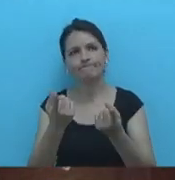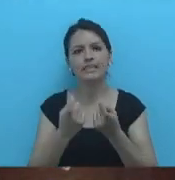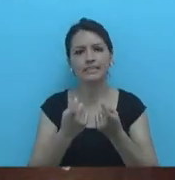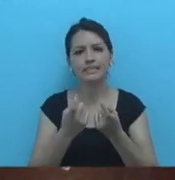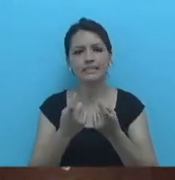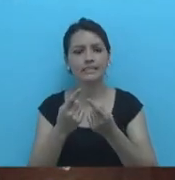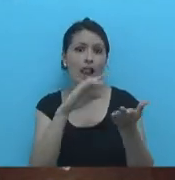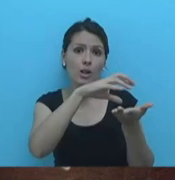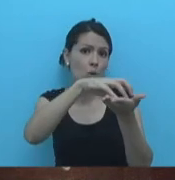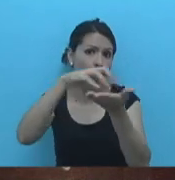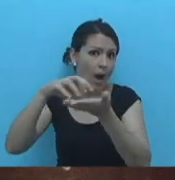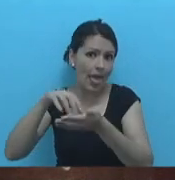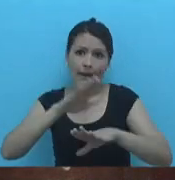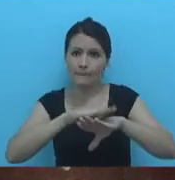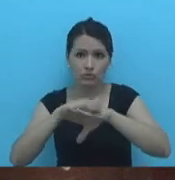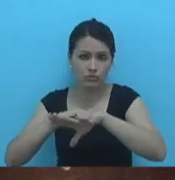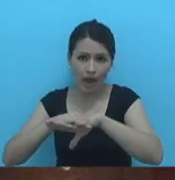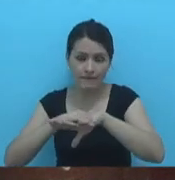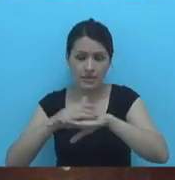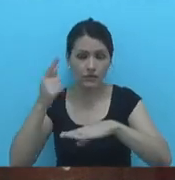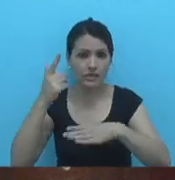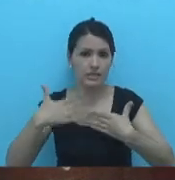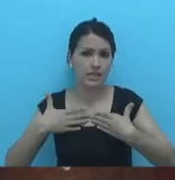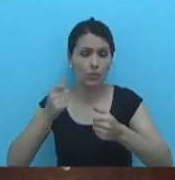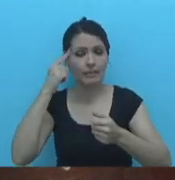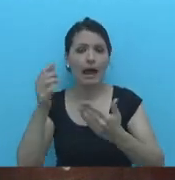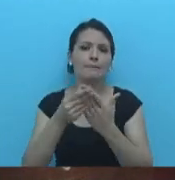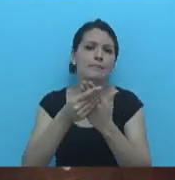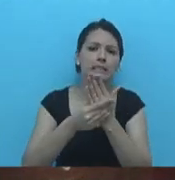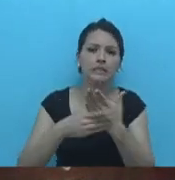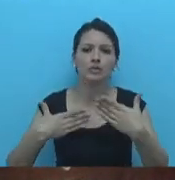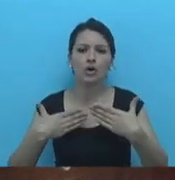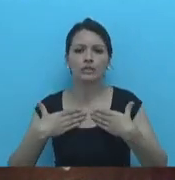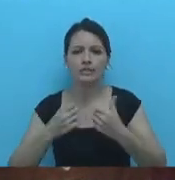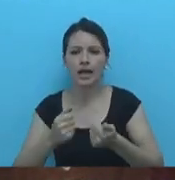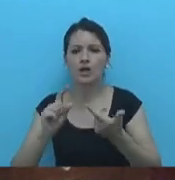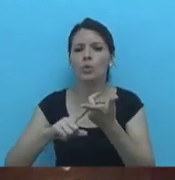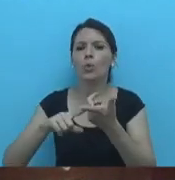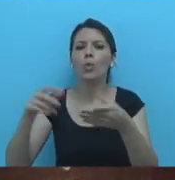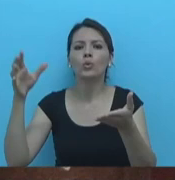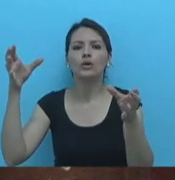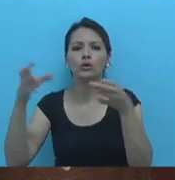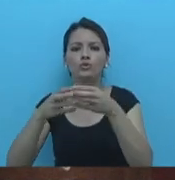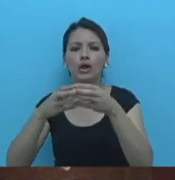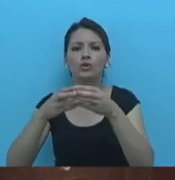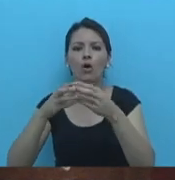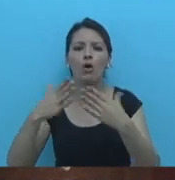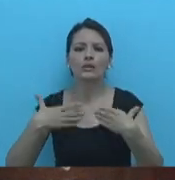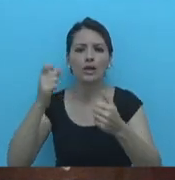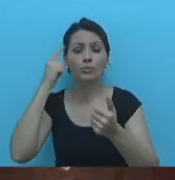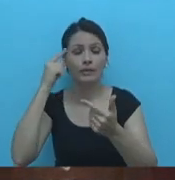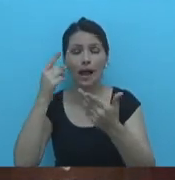actores que tienen que ver con nuestra salud, el ministro, el Consejo Federal de Salud Mental, se puedan expedir, porque realmente